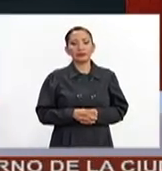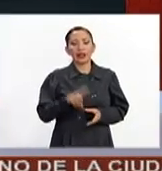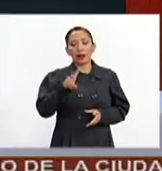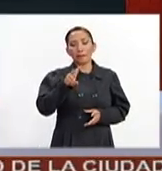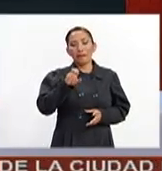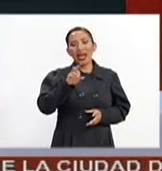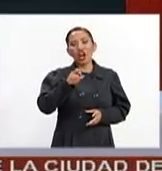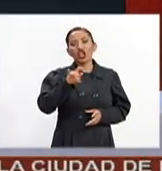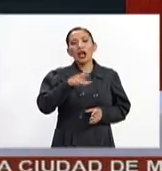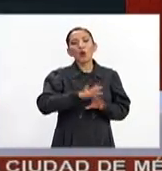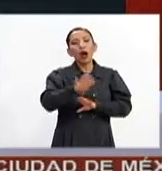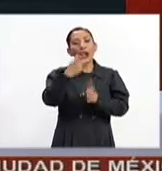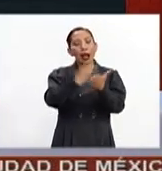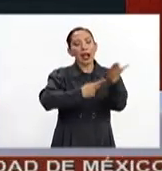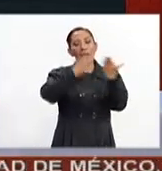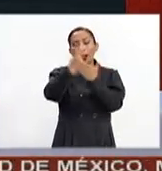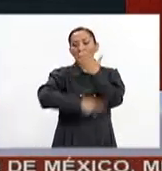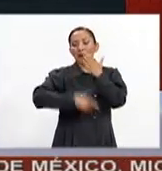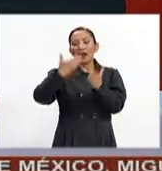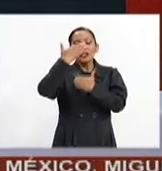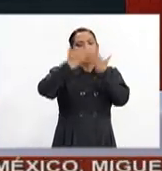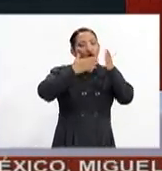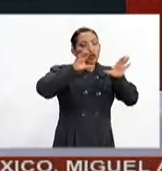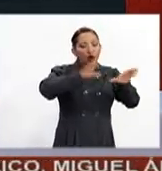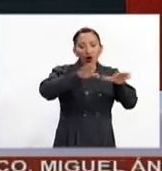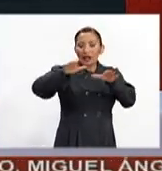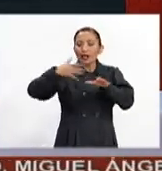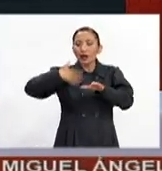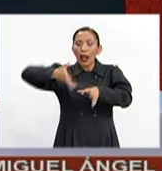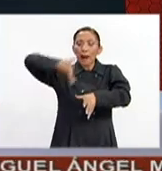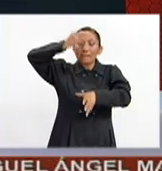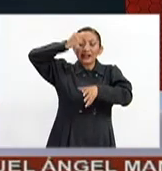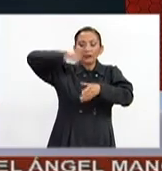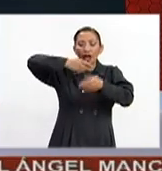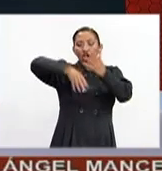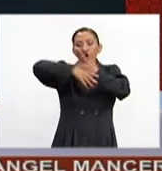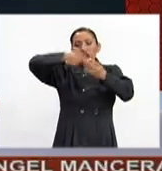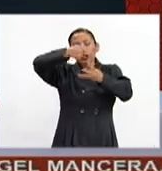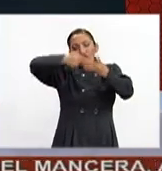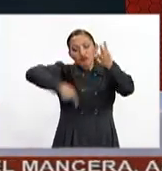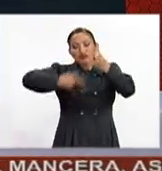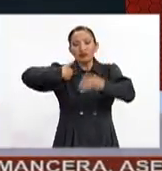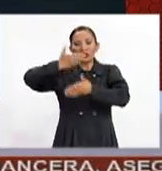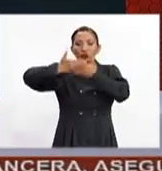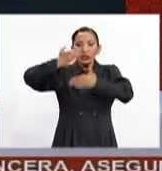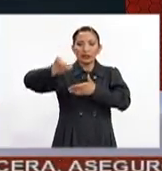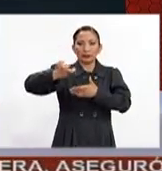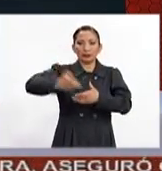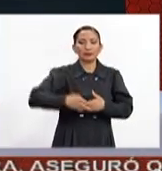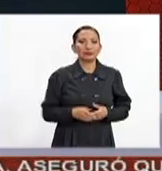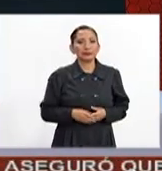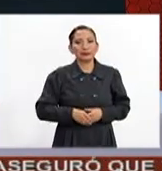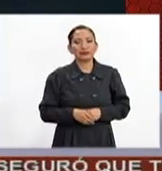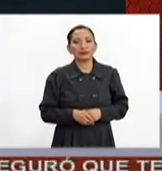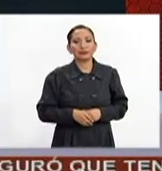Verónica, ¿cuáles son los planes de estudio y qué tipo de habilidades adquieren los alumnos que cursen estas carreras?